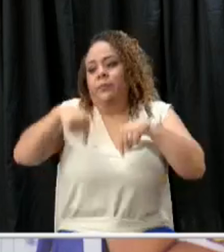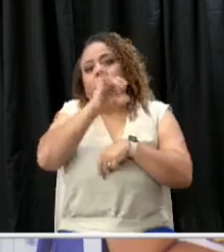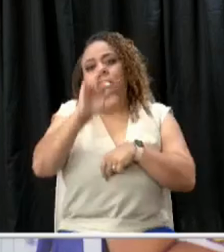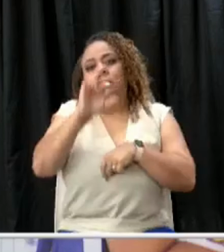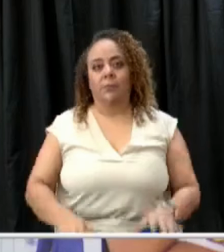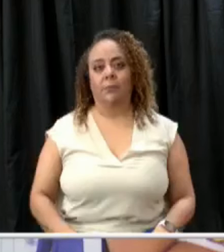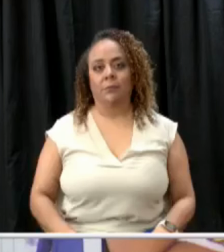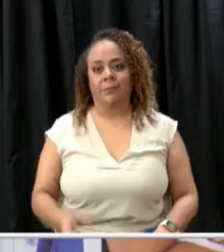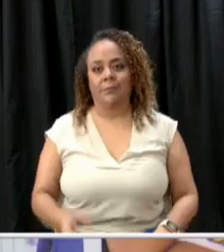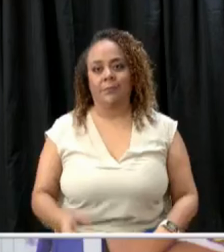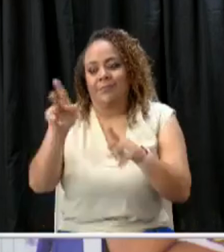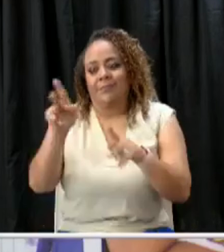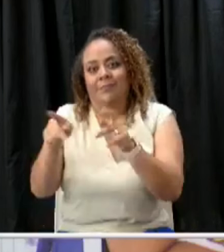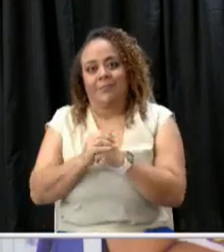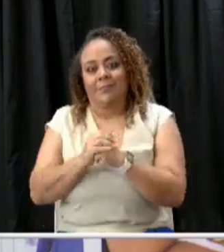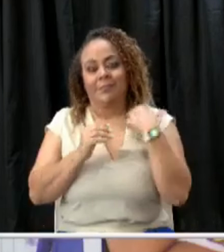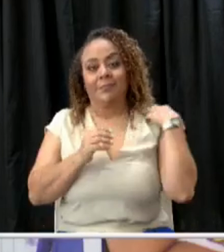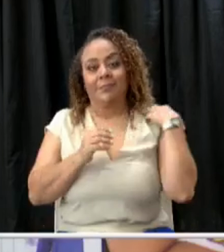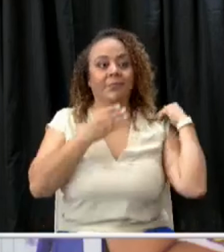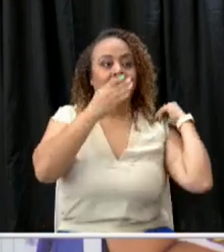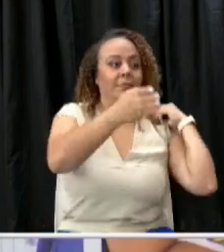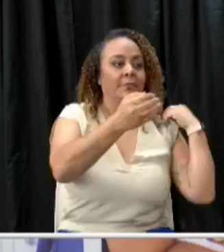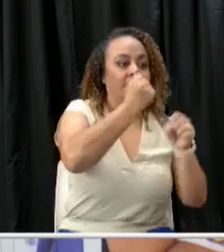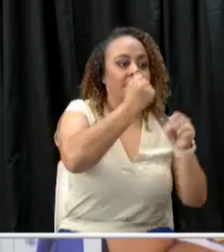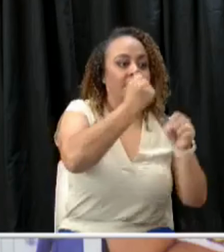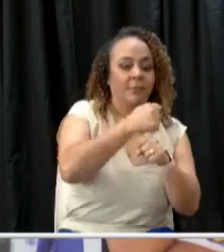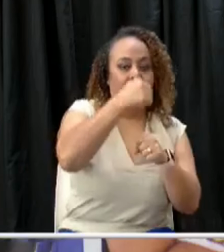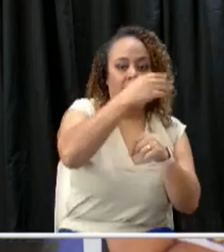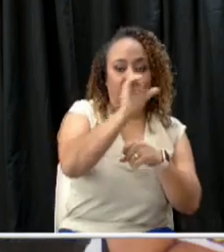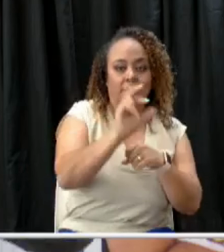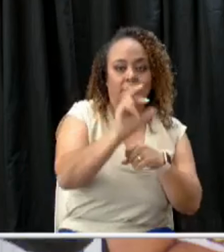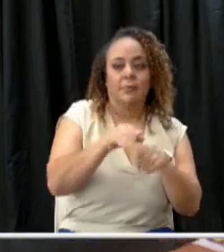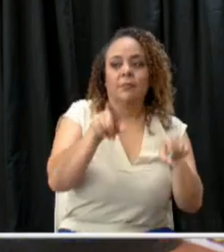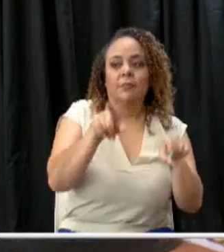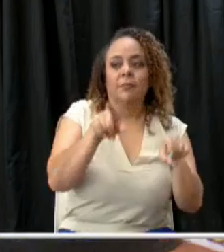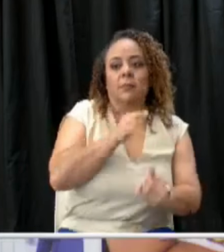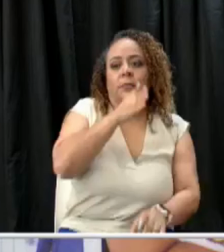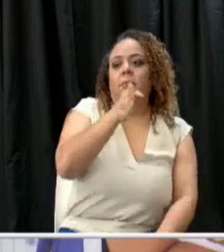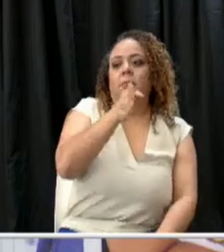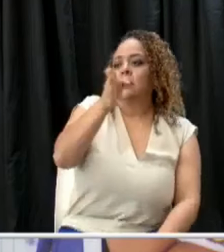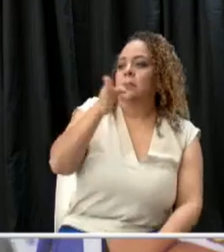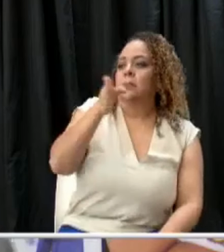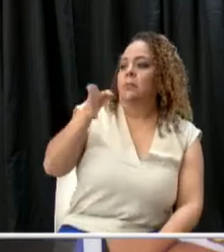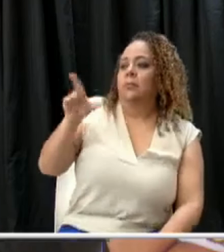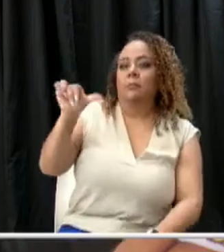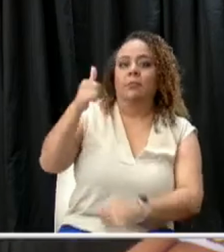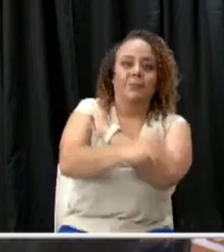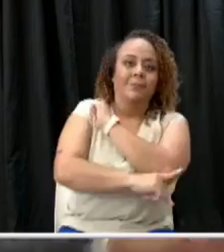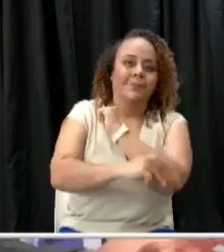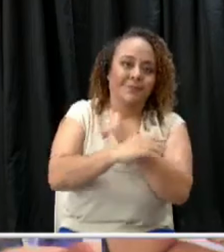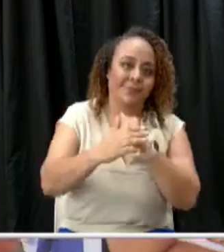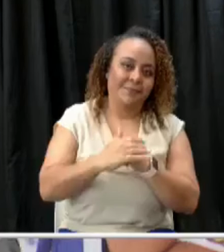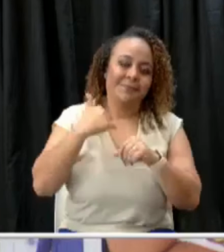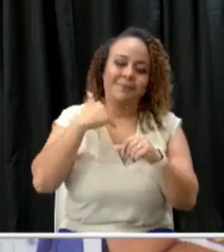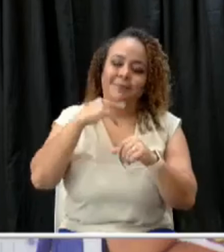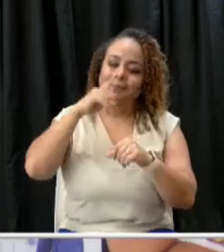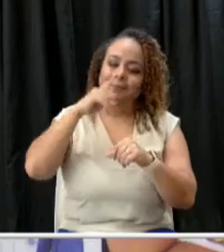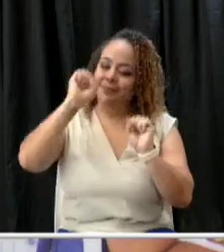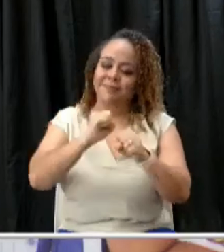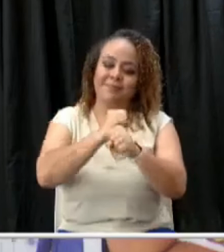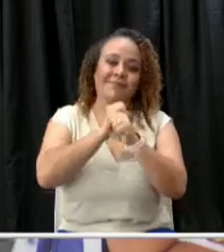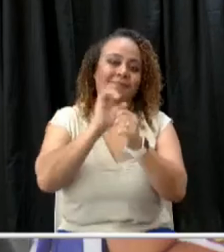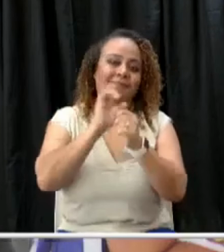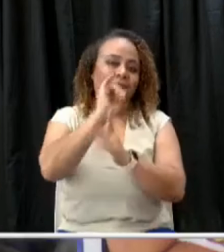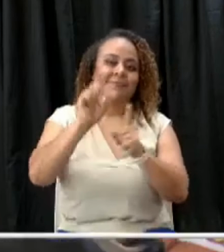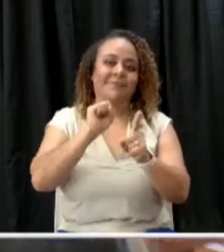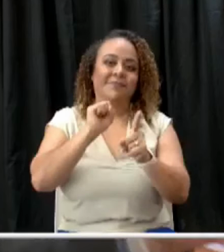si las poblaciones que van a estar trabajando en Costa Rica van a estar migrando y trabajando, ajá, en otros países. Tenemos que garantizar que esas